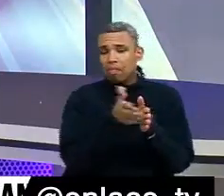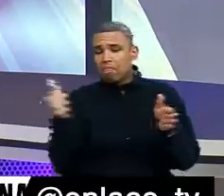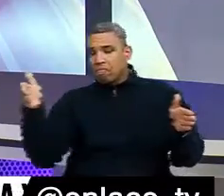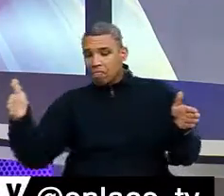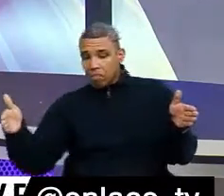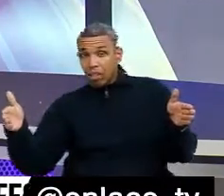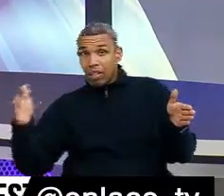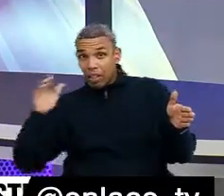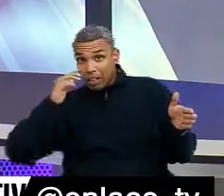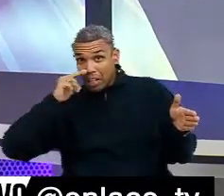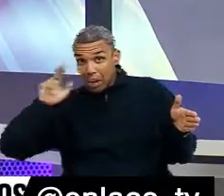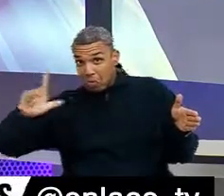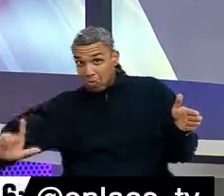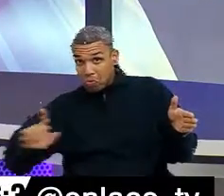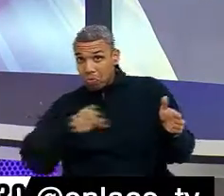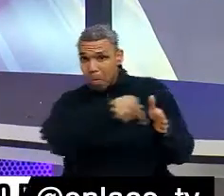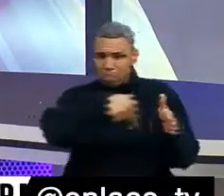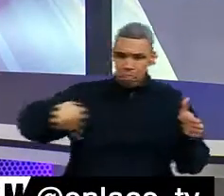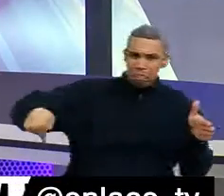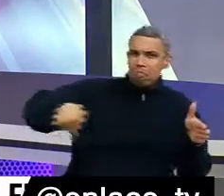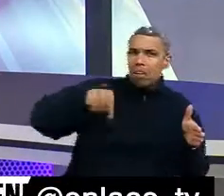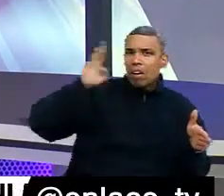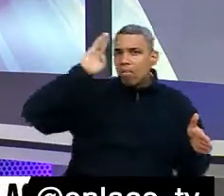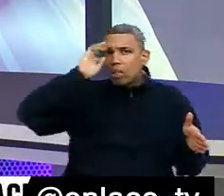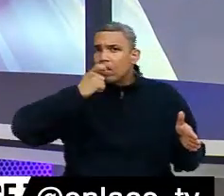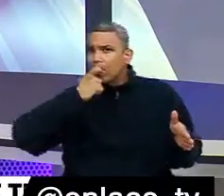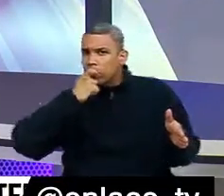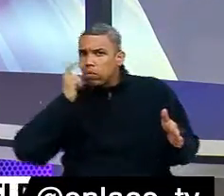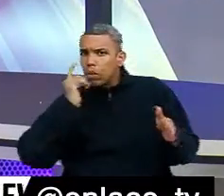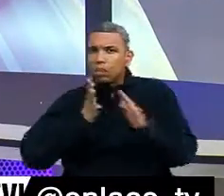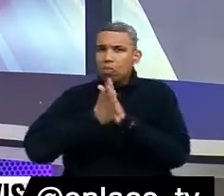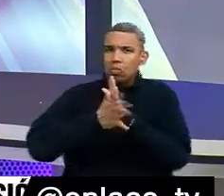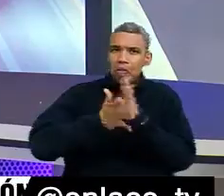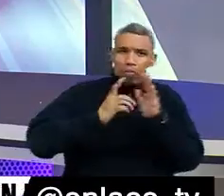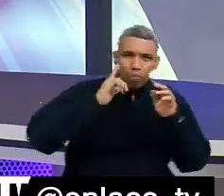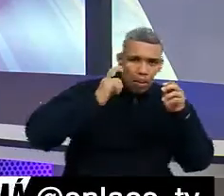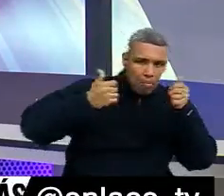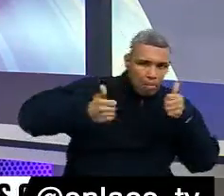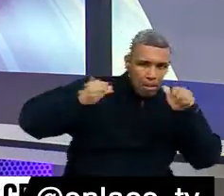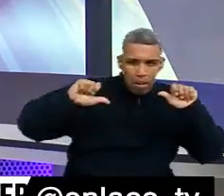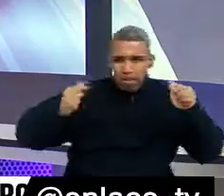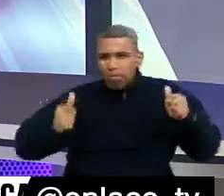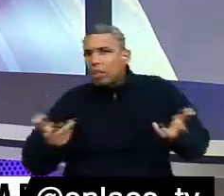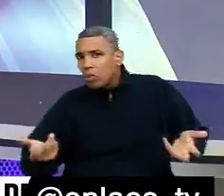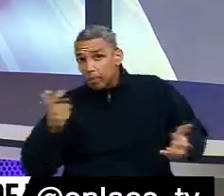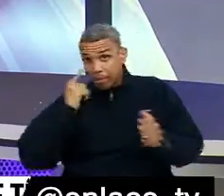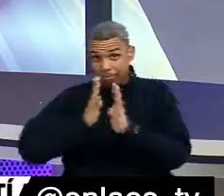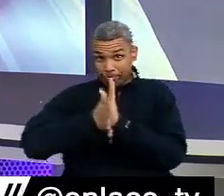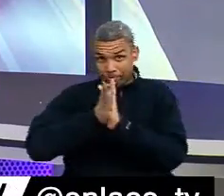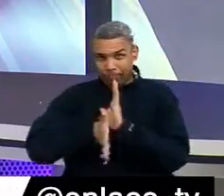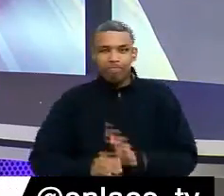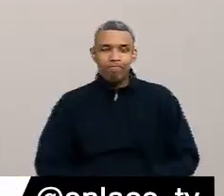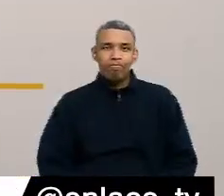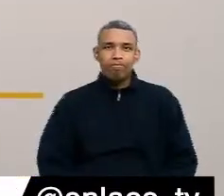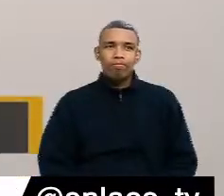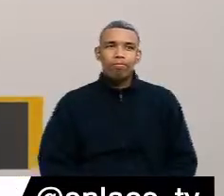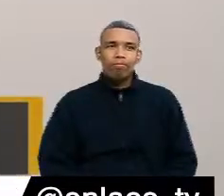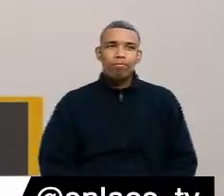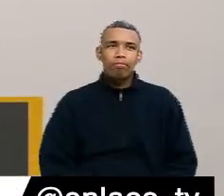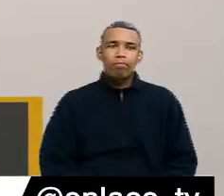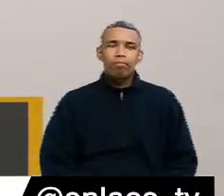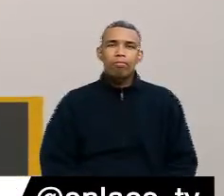en accidentes, lesionados y comparendos. Hoy adelantan en el perímetro urbano de Barranca Bermeja el plan retorno. Hasta el